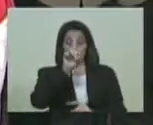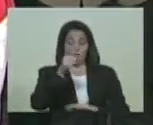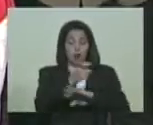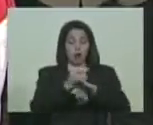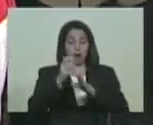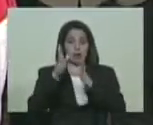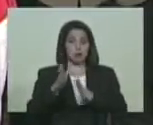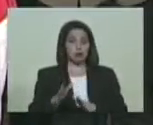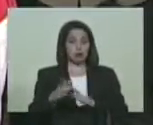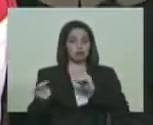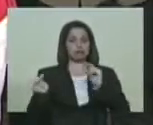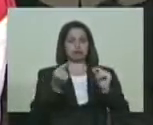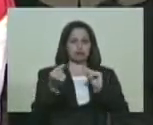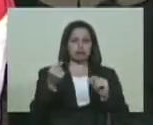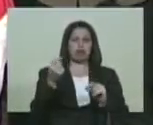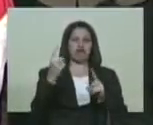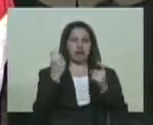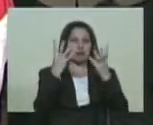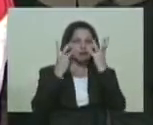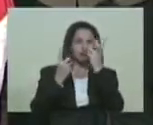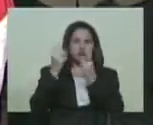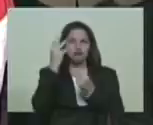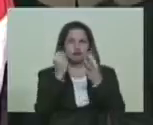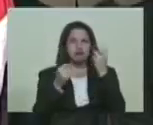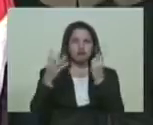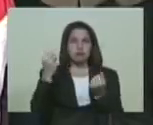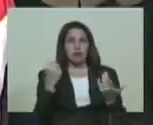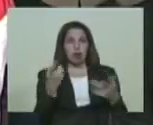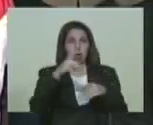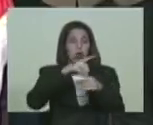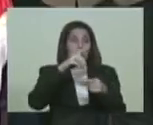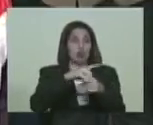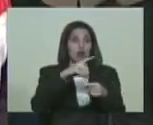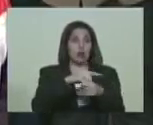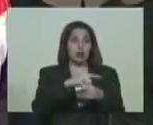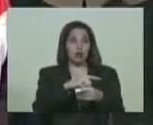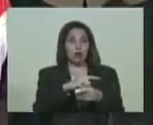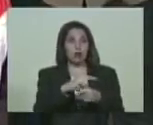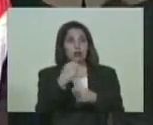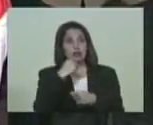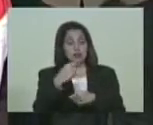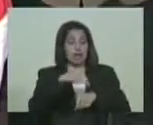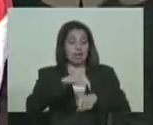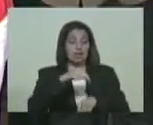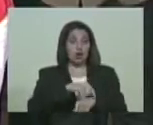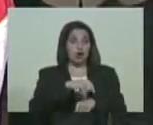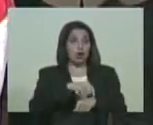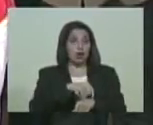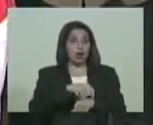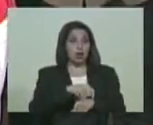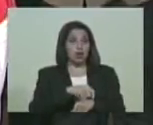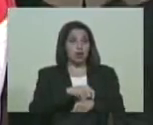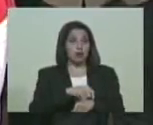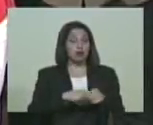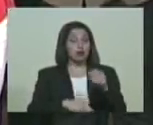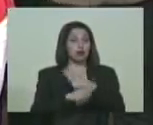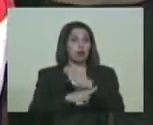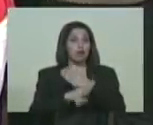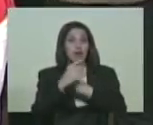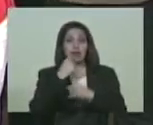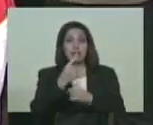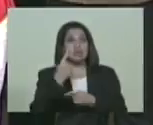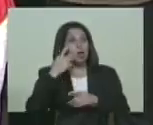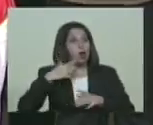gobernación en disputa. Todos los datos que me da el equipo electoral es que a esta hora todo indica